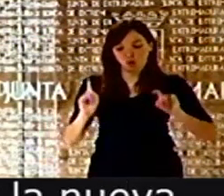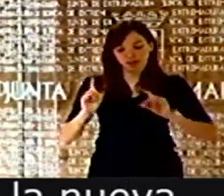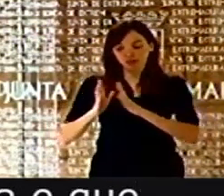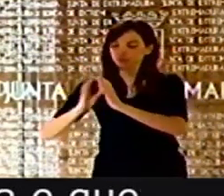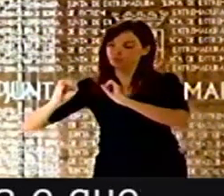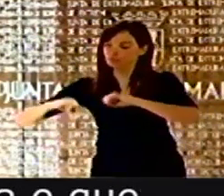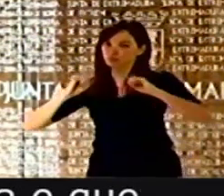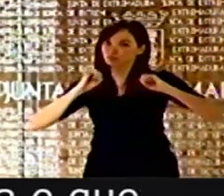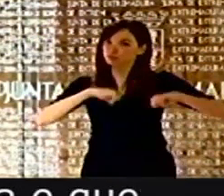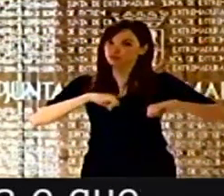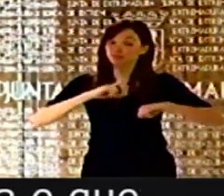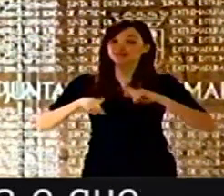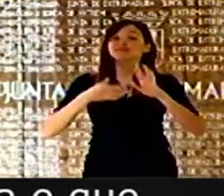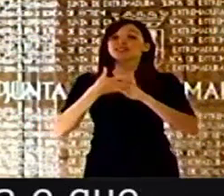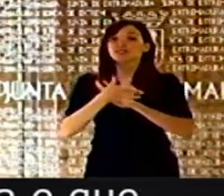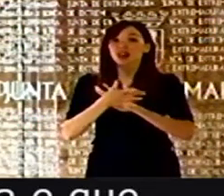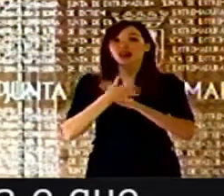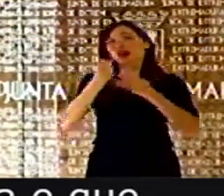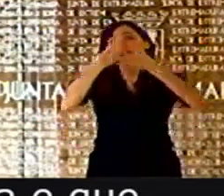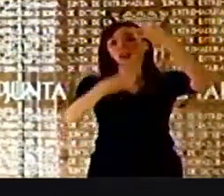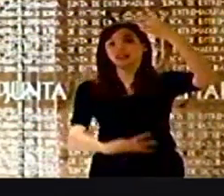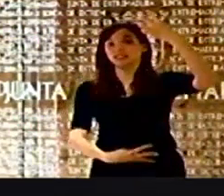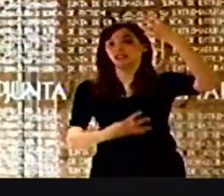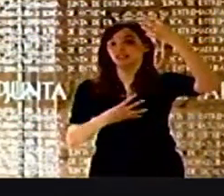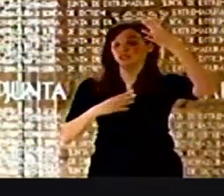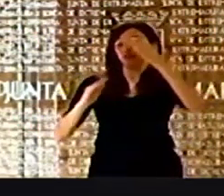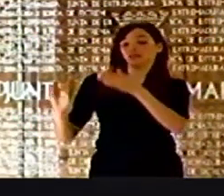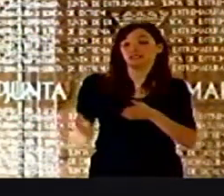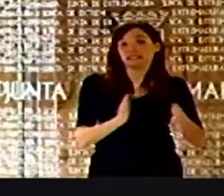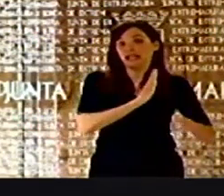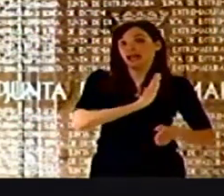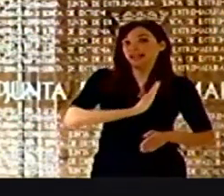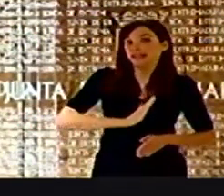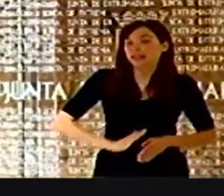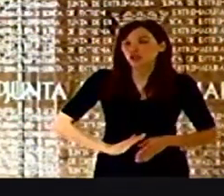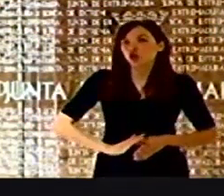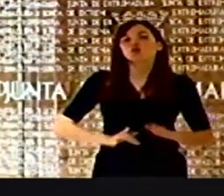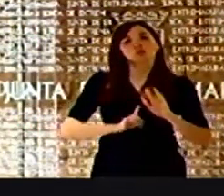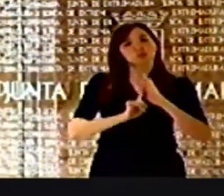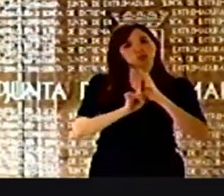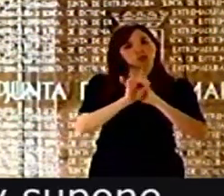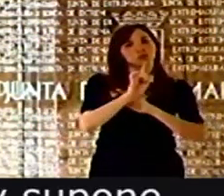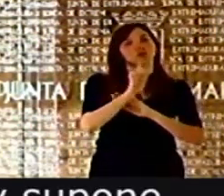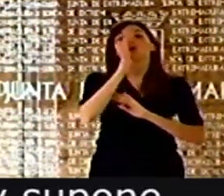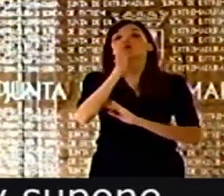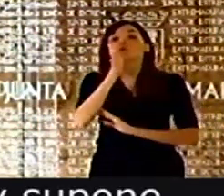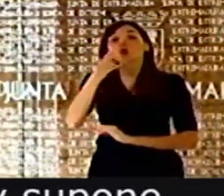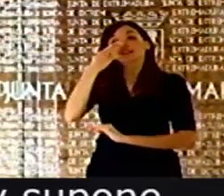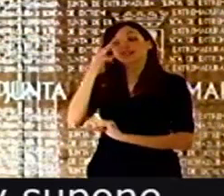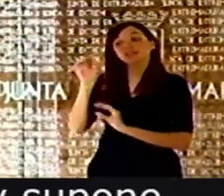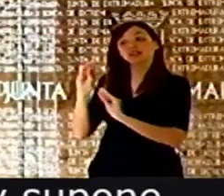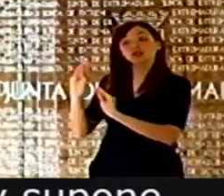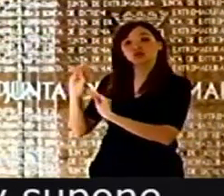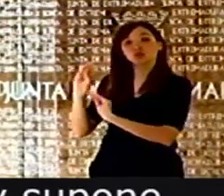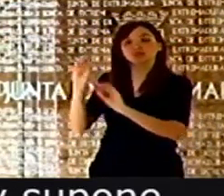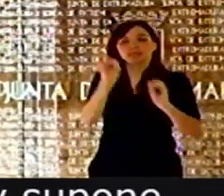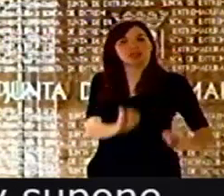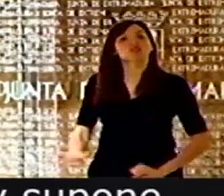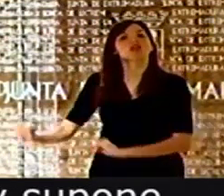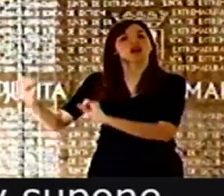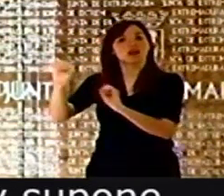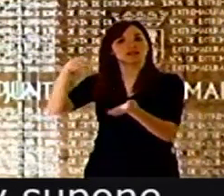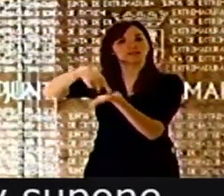un avance en la ordenación de las listas de interinos y en la protección de los derechos e intereses legítimos de los interinos y de los aspirantes a la interinidad.